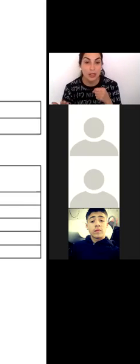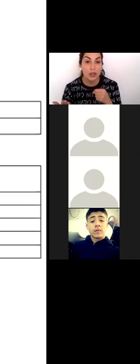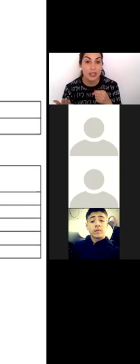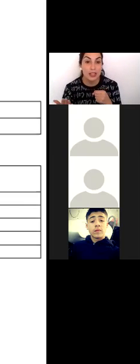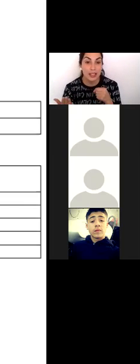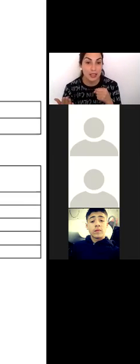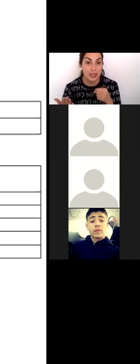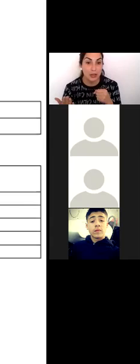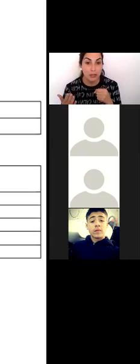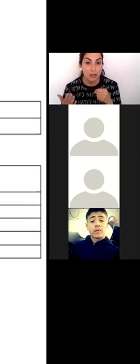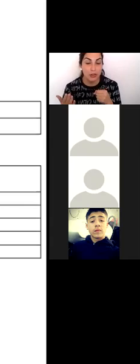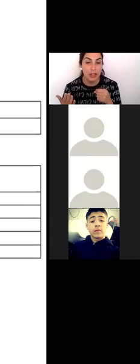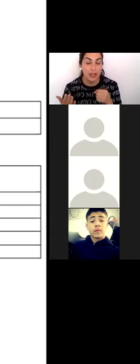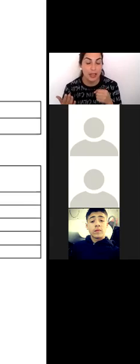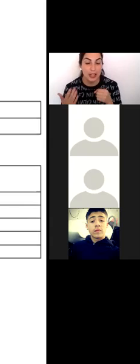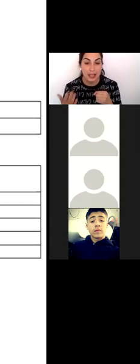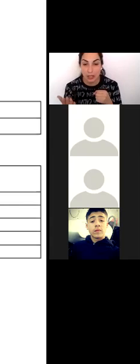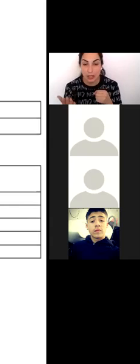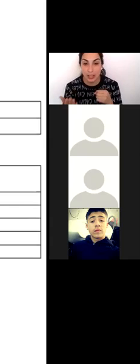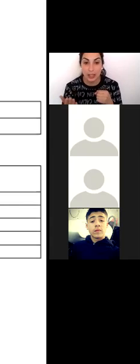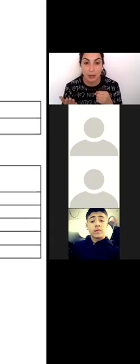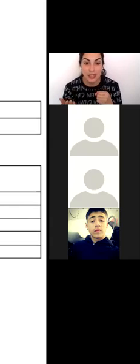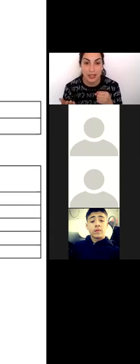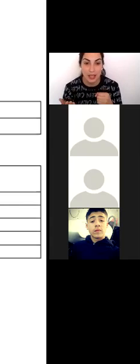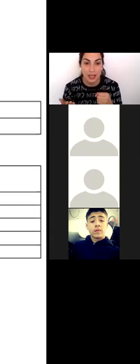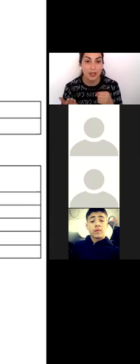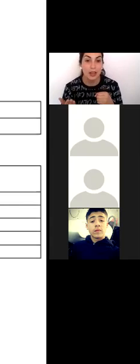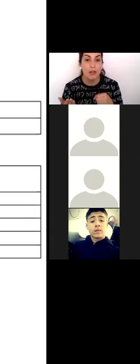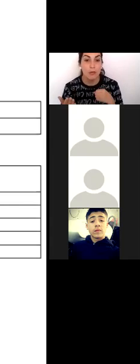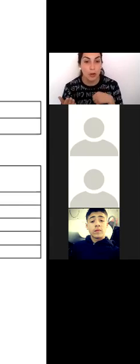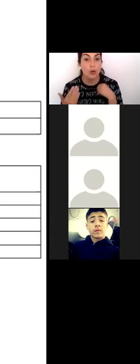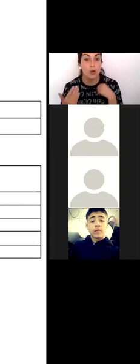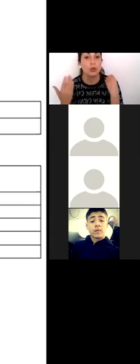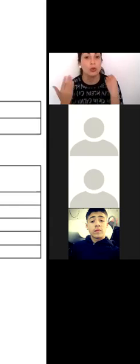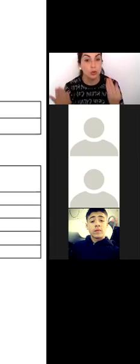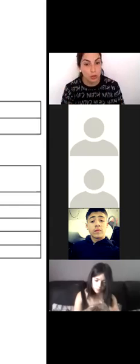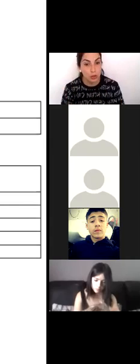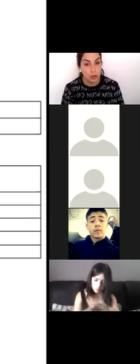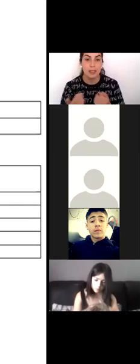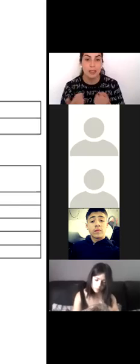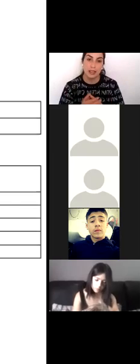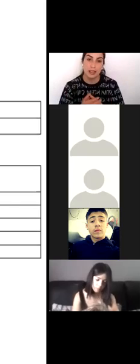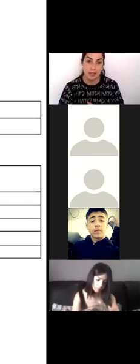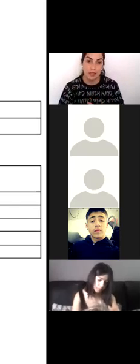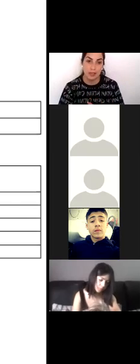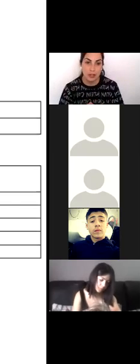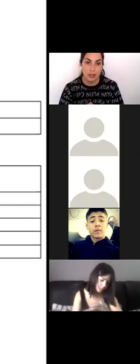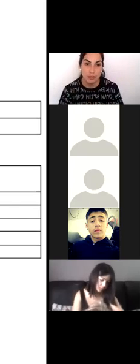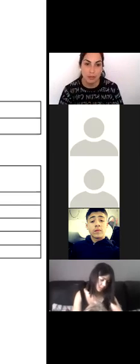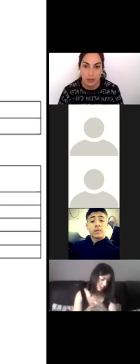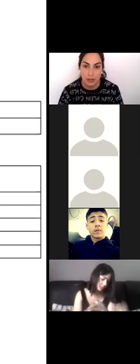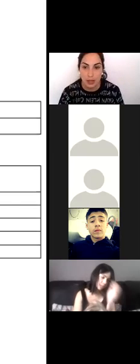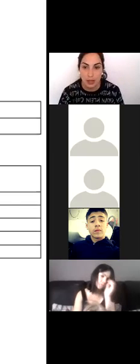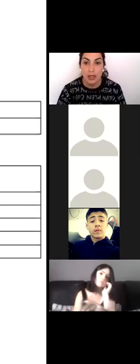es porque nos dice que este micrófono y esa hojita que aparece ahí es porque fue un conductor de la televisión,